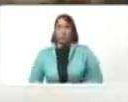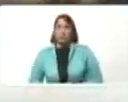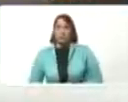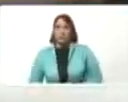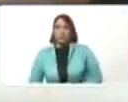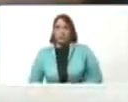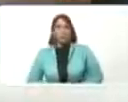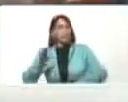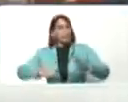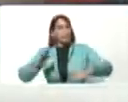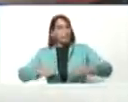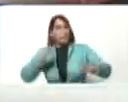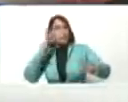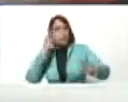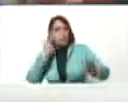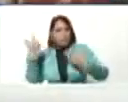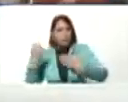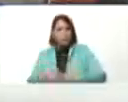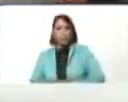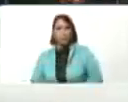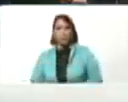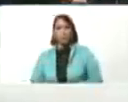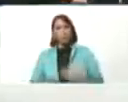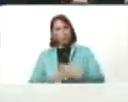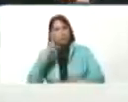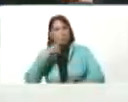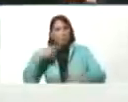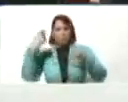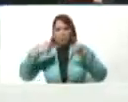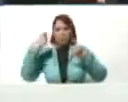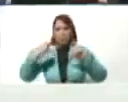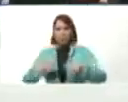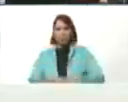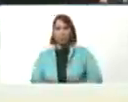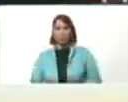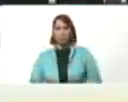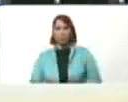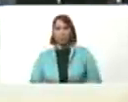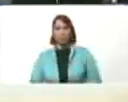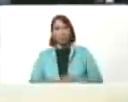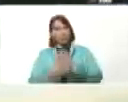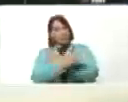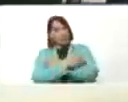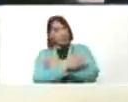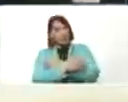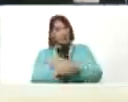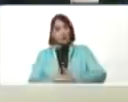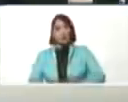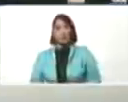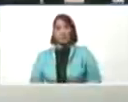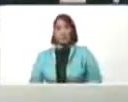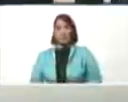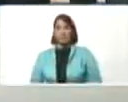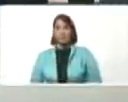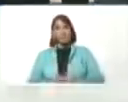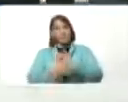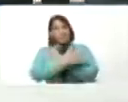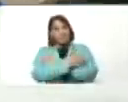suene el tambor! Vamos a ver un video, bien bueno. Mis felicitaciones, mi